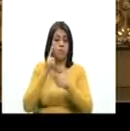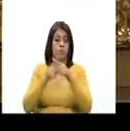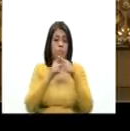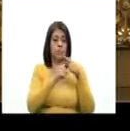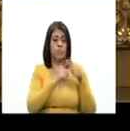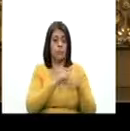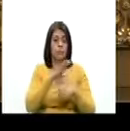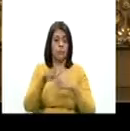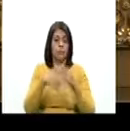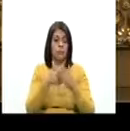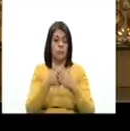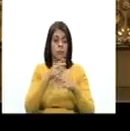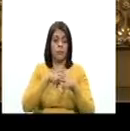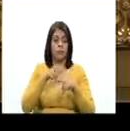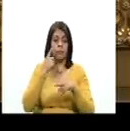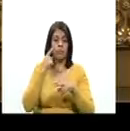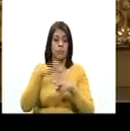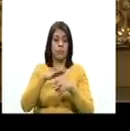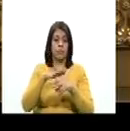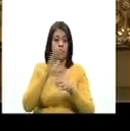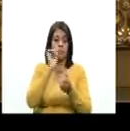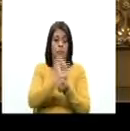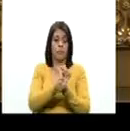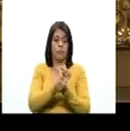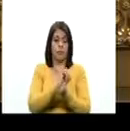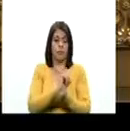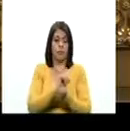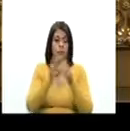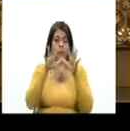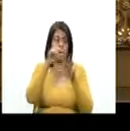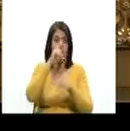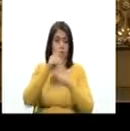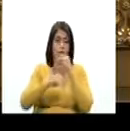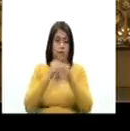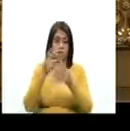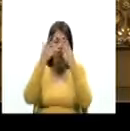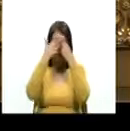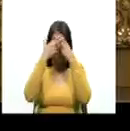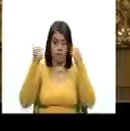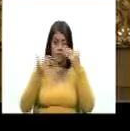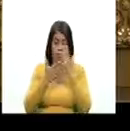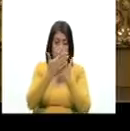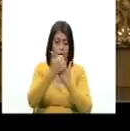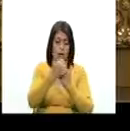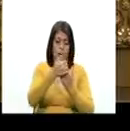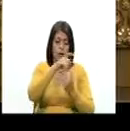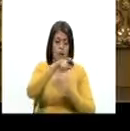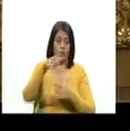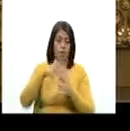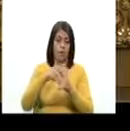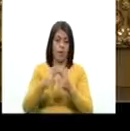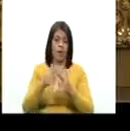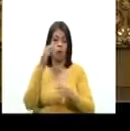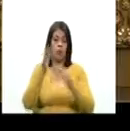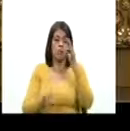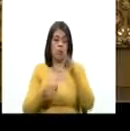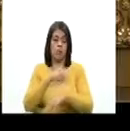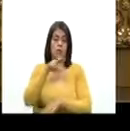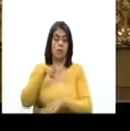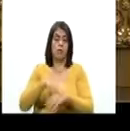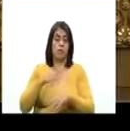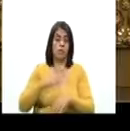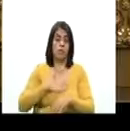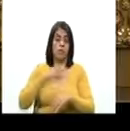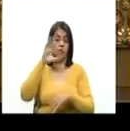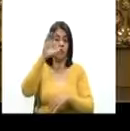fue todo tapado, metieron preso a Vera por 10 años, un inocente, para encubrir a estos oligarcas, y la justicia nacional de mi país